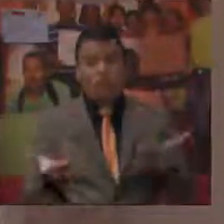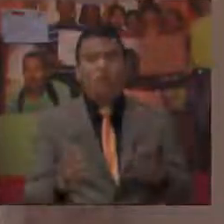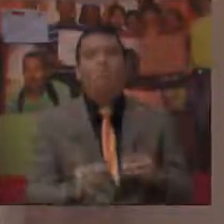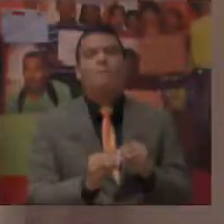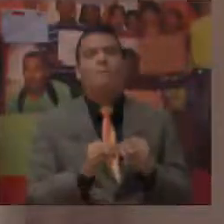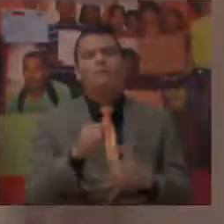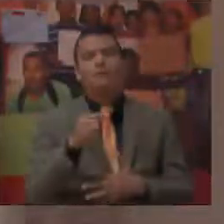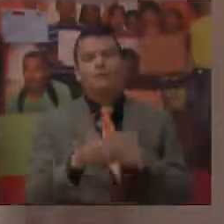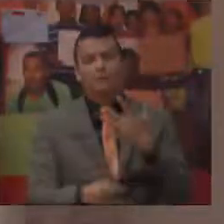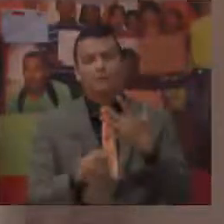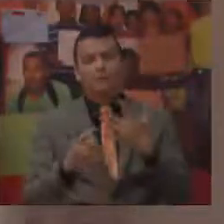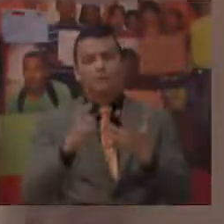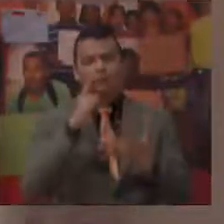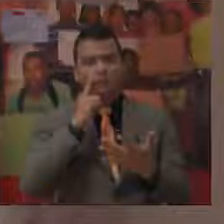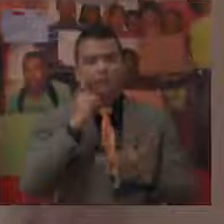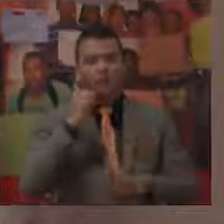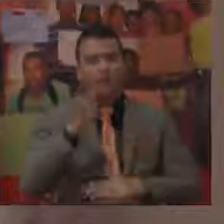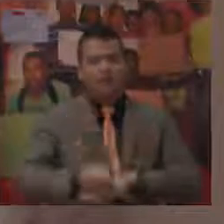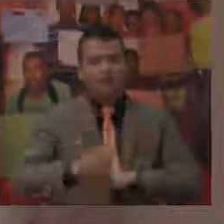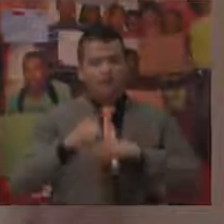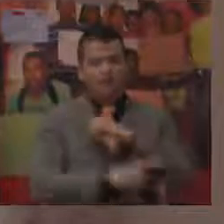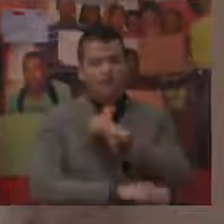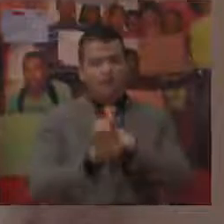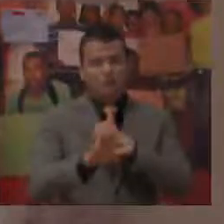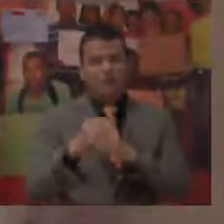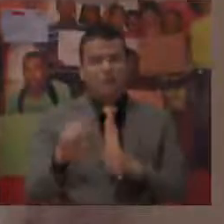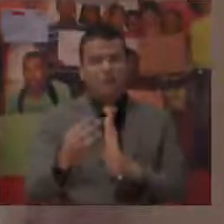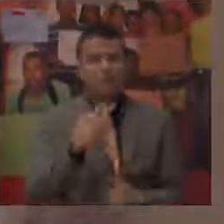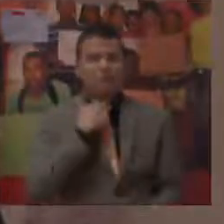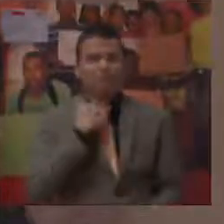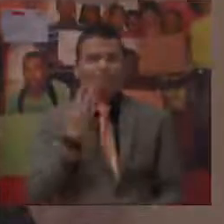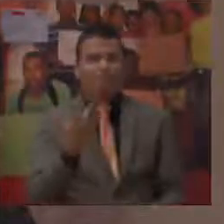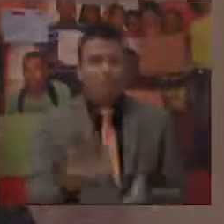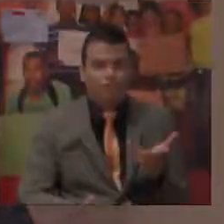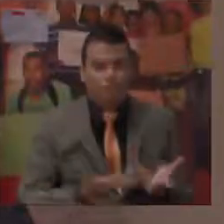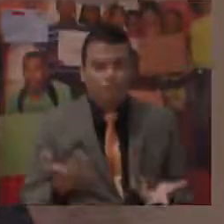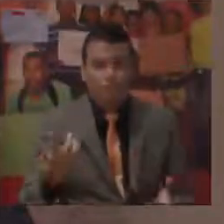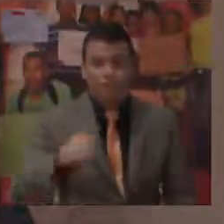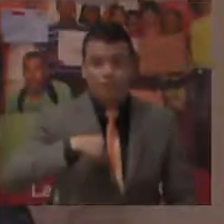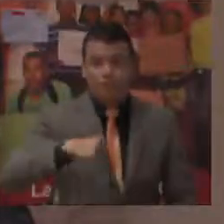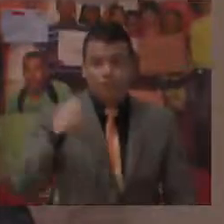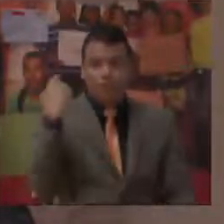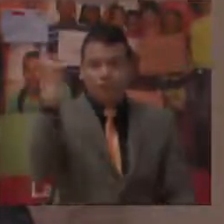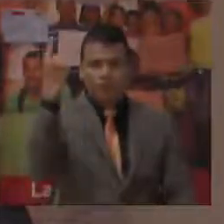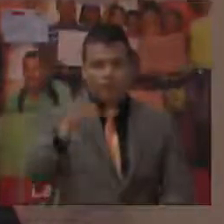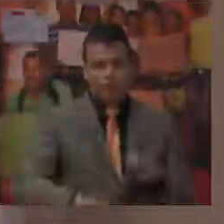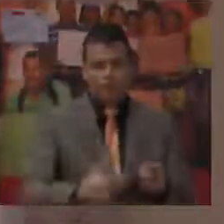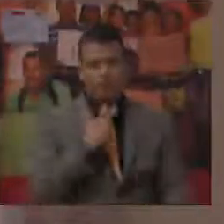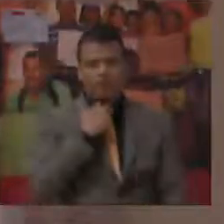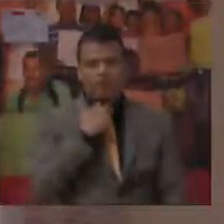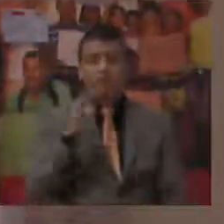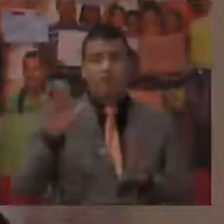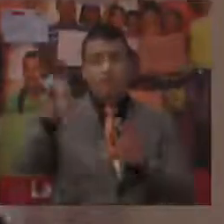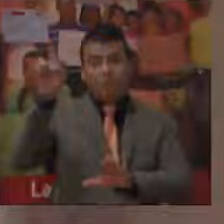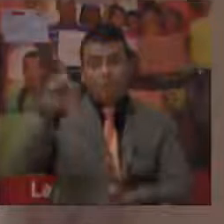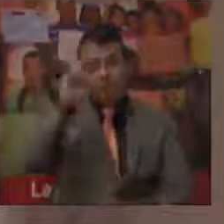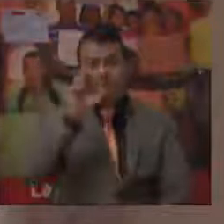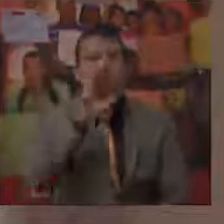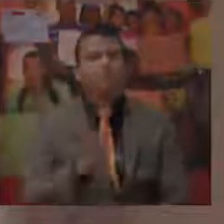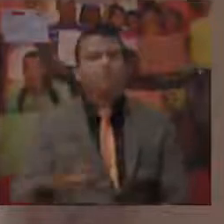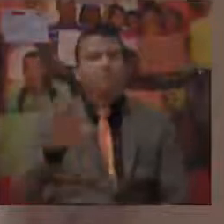Y sexto, pues las penas accesorias que restringen el ejercicio de los derechos políticos. El Gobierno Nacional ha